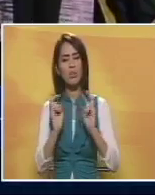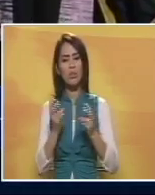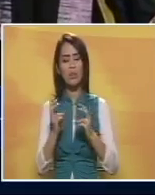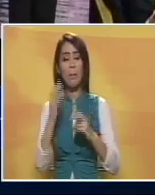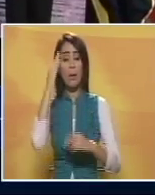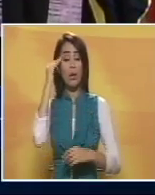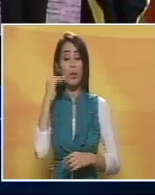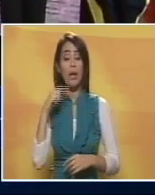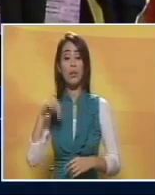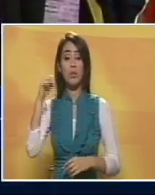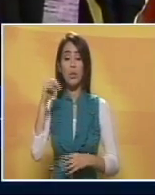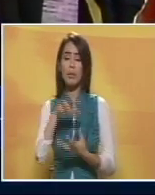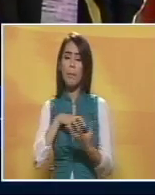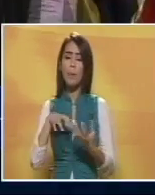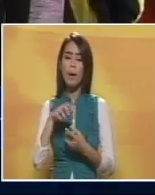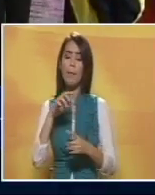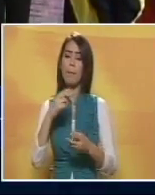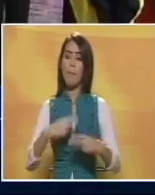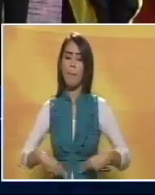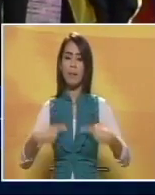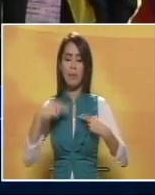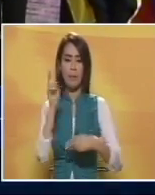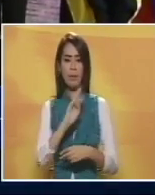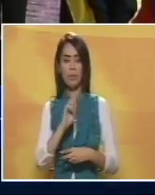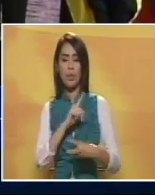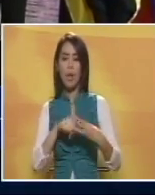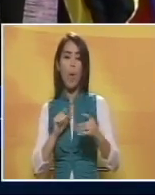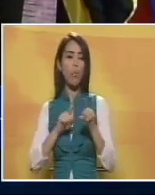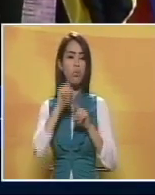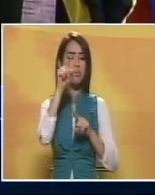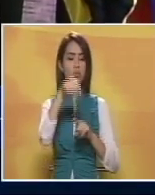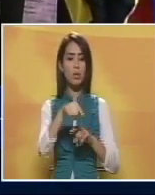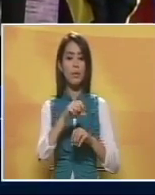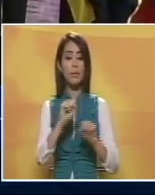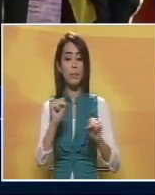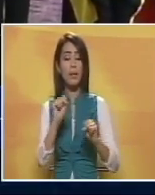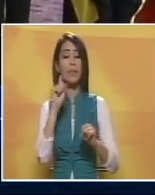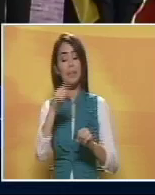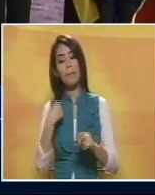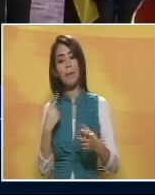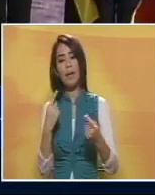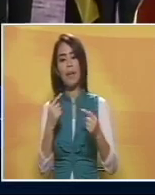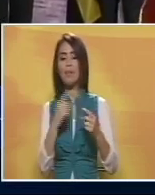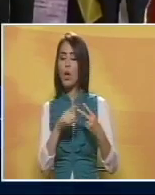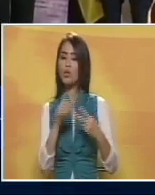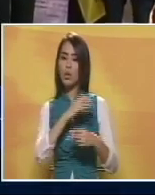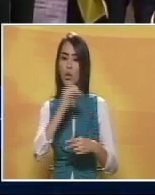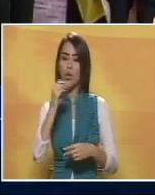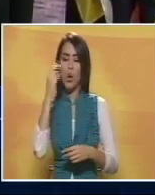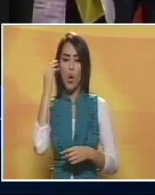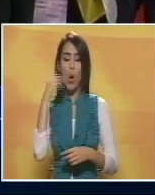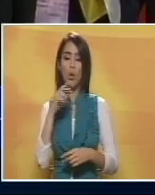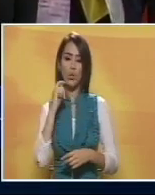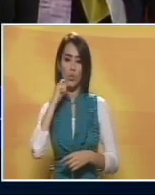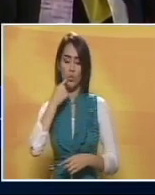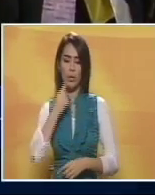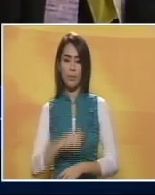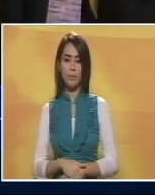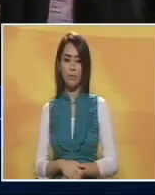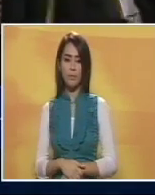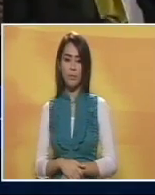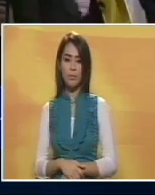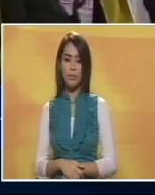del Norte, la crisis humanitaria en Venezuela, la proliferación nuclear y el enfrentamiento de Occidente con Rusia. La reunión